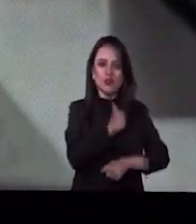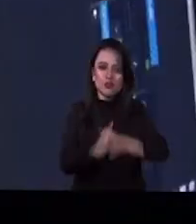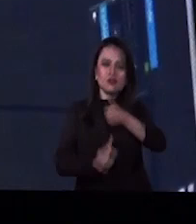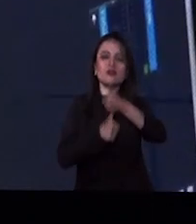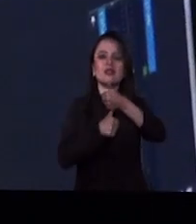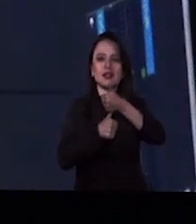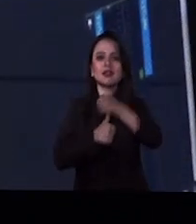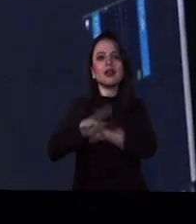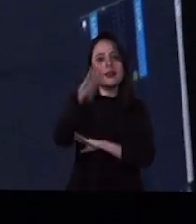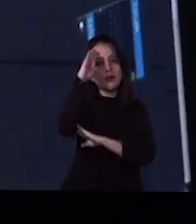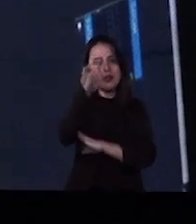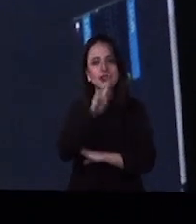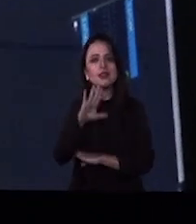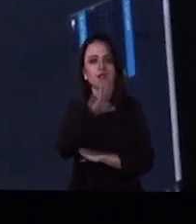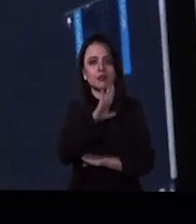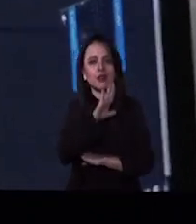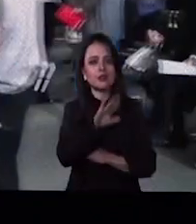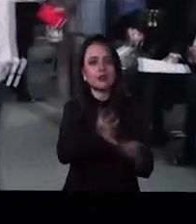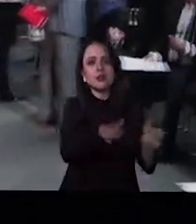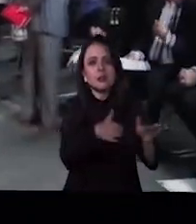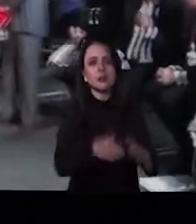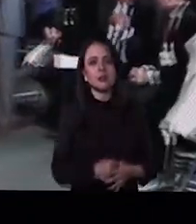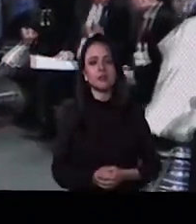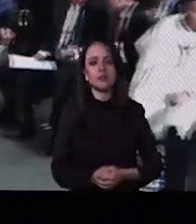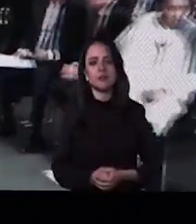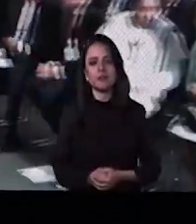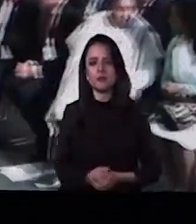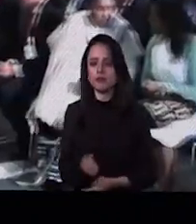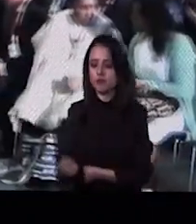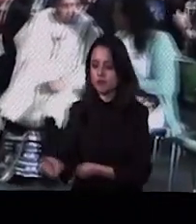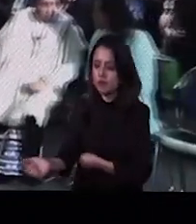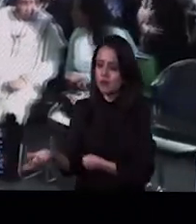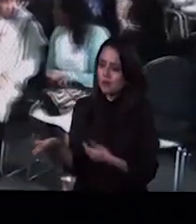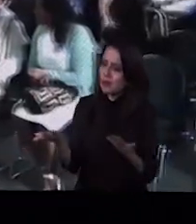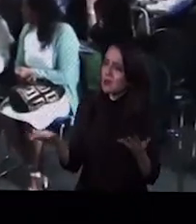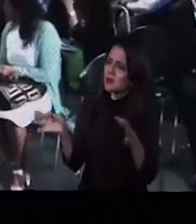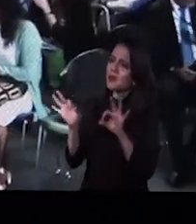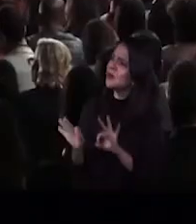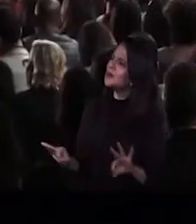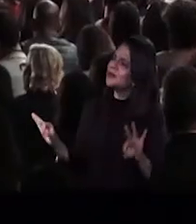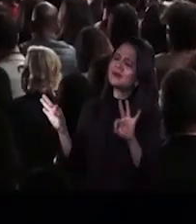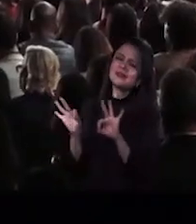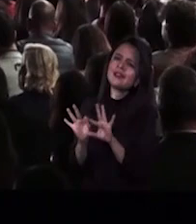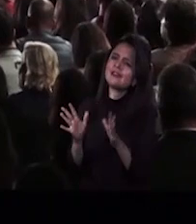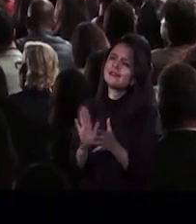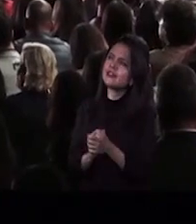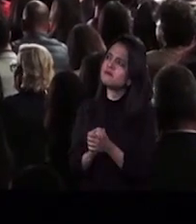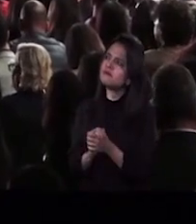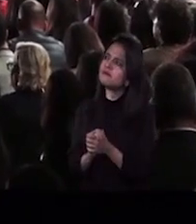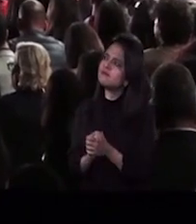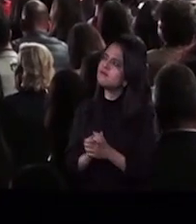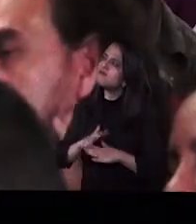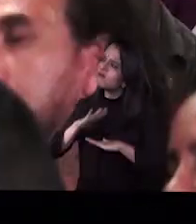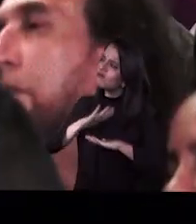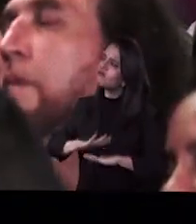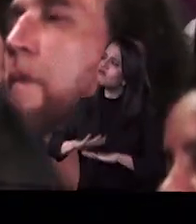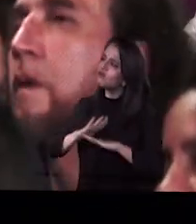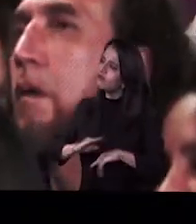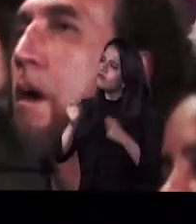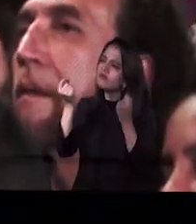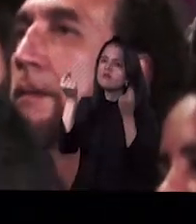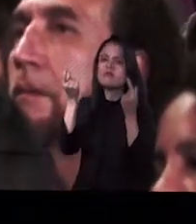Policía Nacional. Lo más importante es llegar a un punto de tranquilidad, de entendimiento